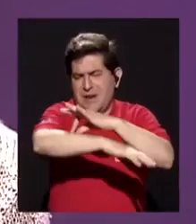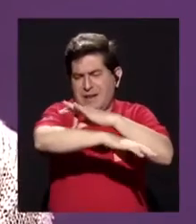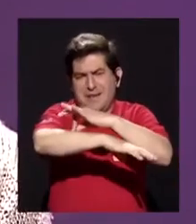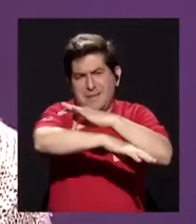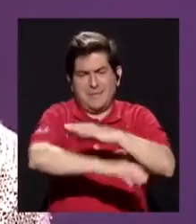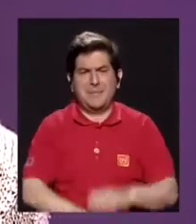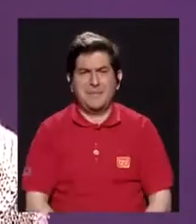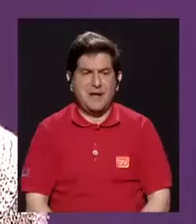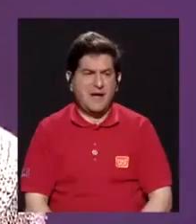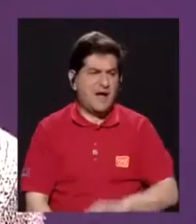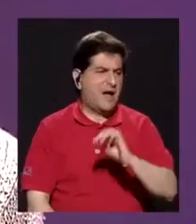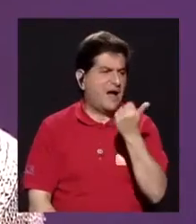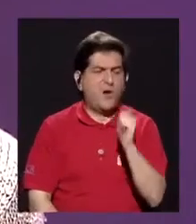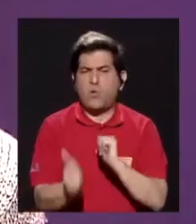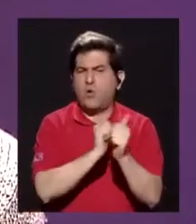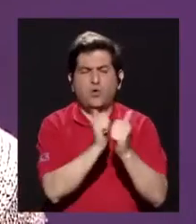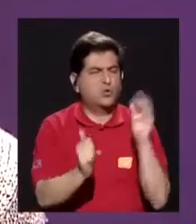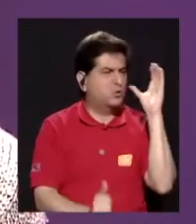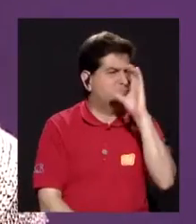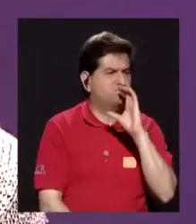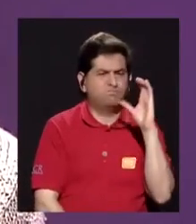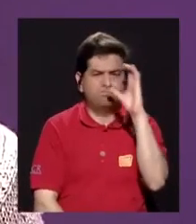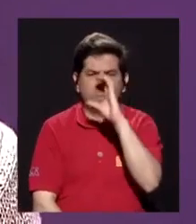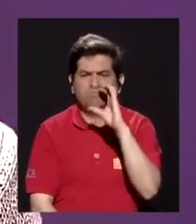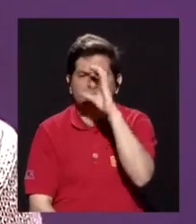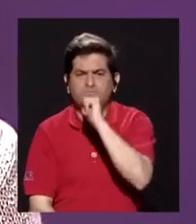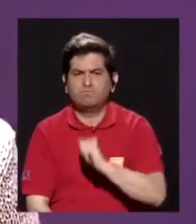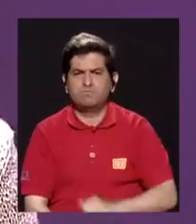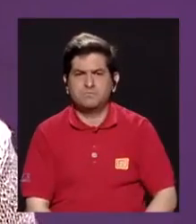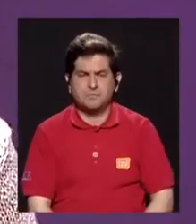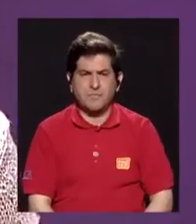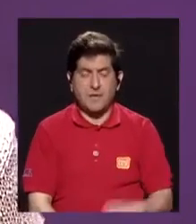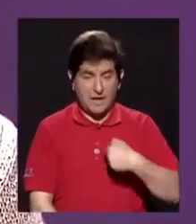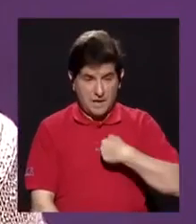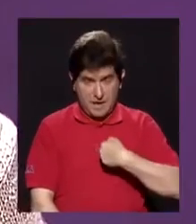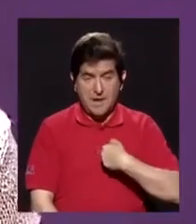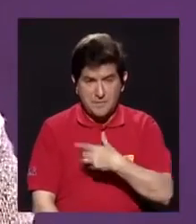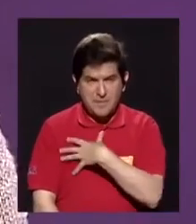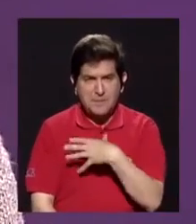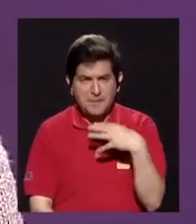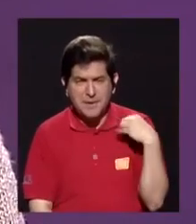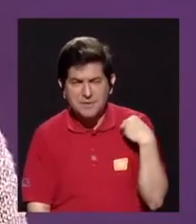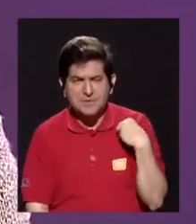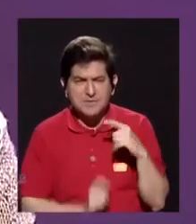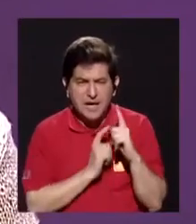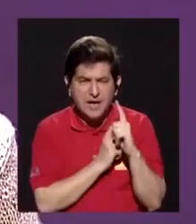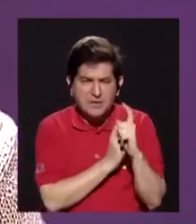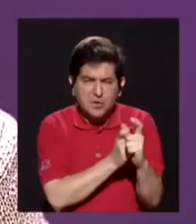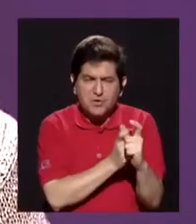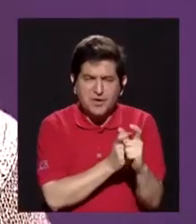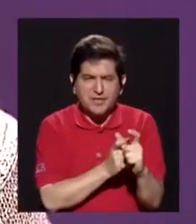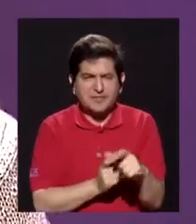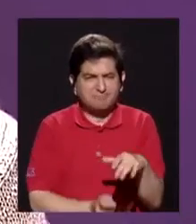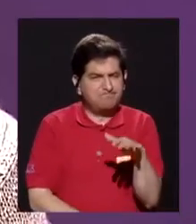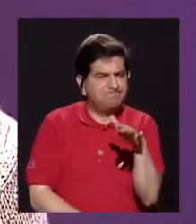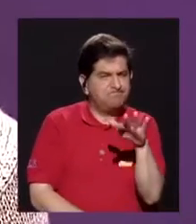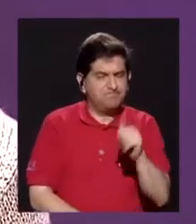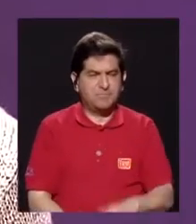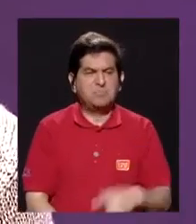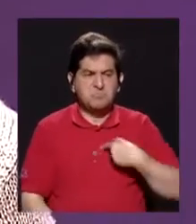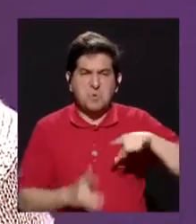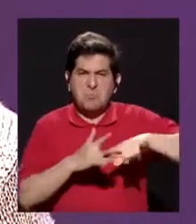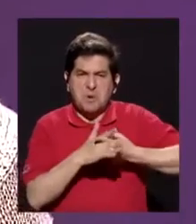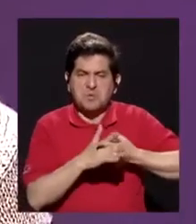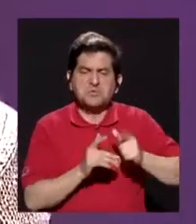que buscar otro deporte. Y como me gustaba un poco correr, no tanto, entonces empecé a